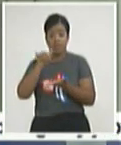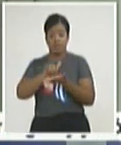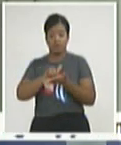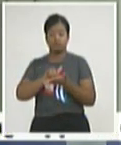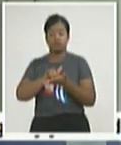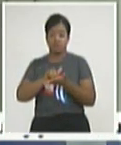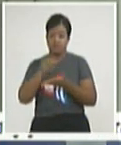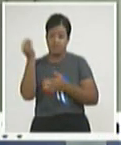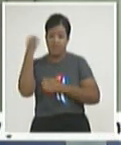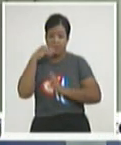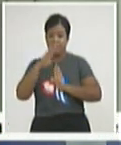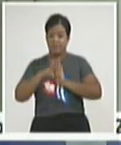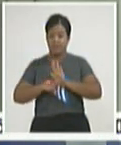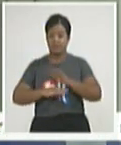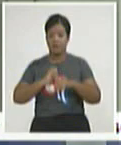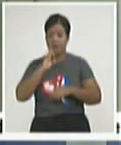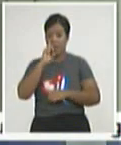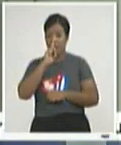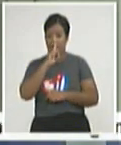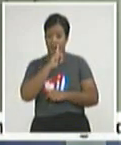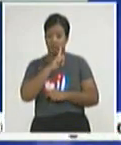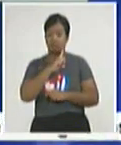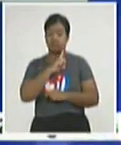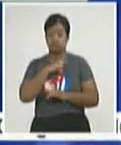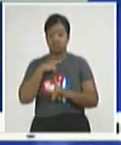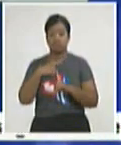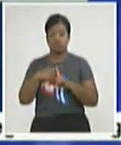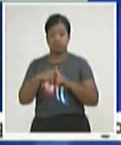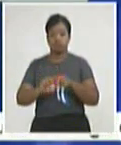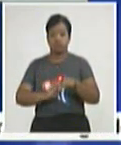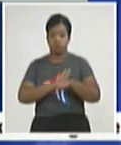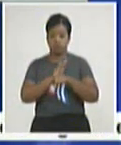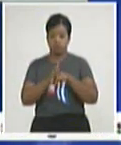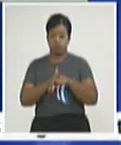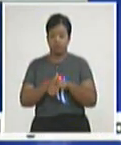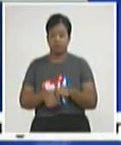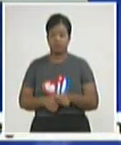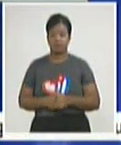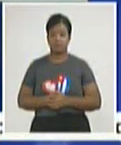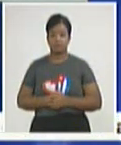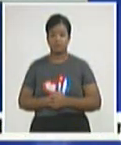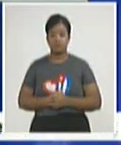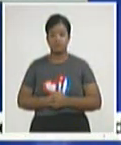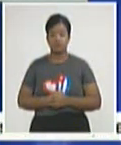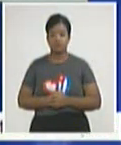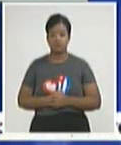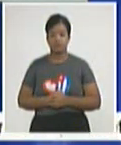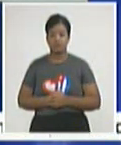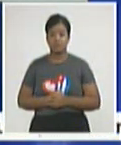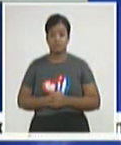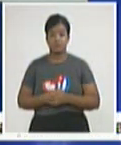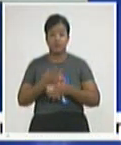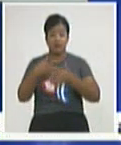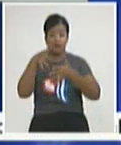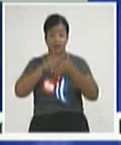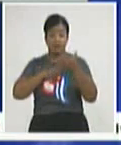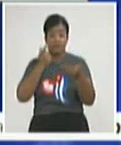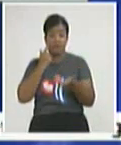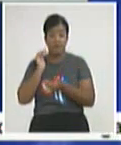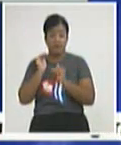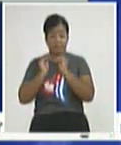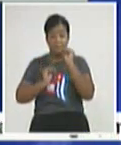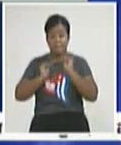recientemente y por el protocolo establecido se hizo el diagnóstico de la enfermedad. Ahí tienen el gráfico con